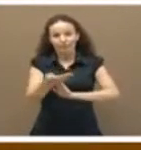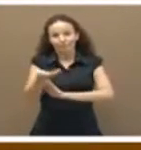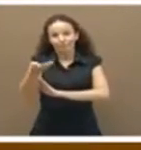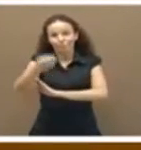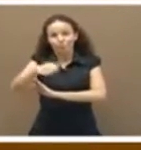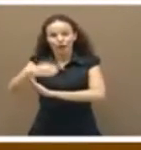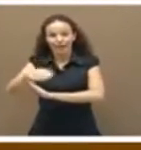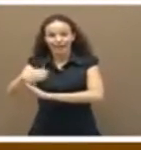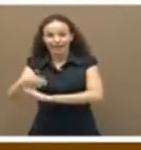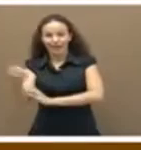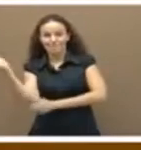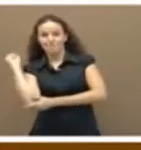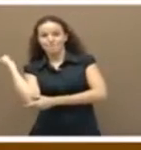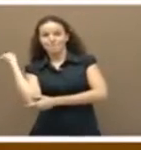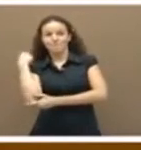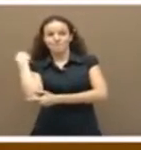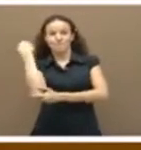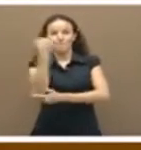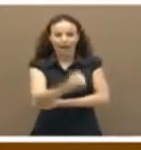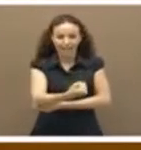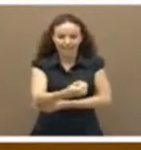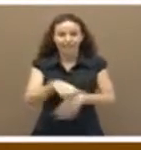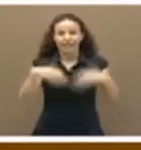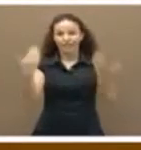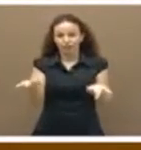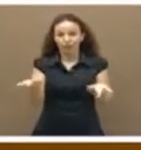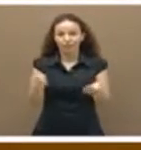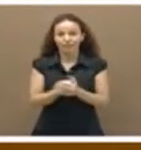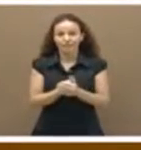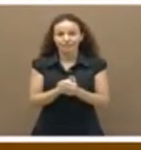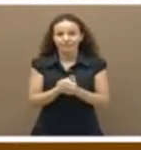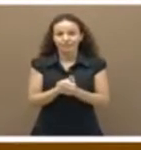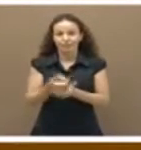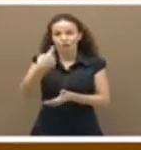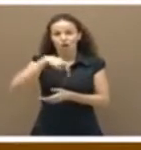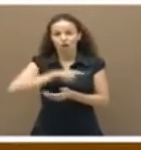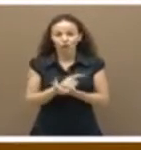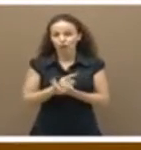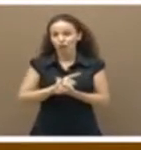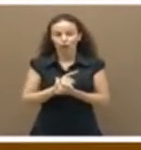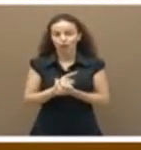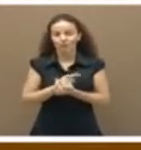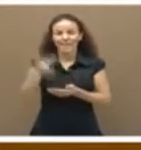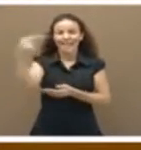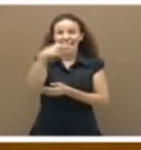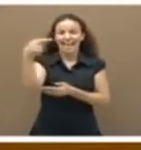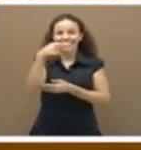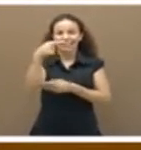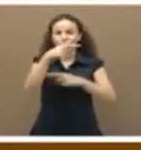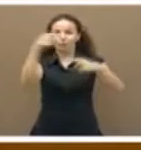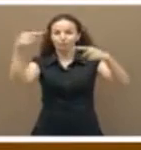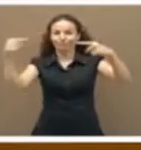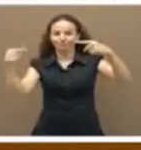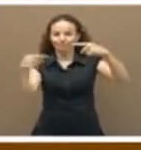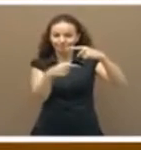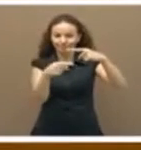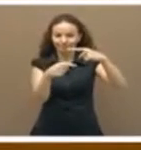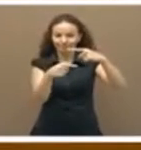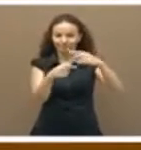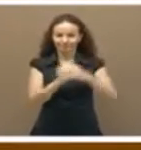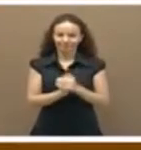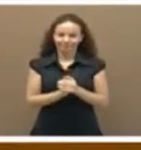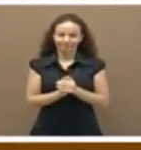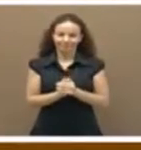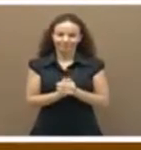11.495 personas al año, por lo que nos situamos en un saldo demográfico negativo de